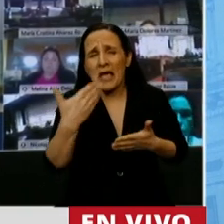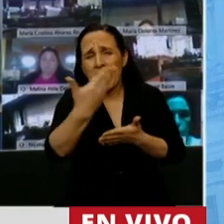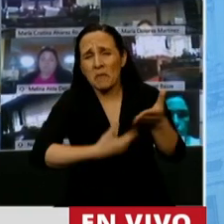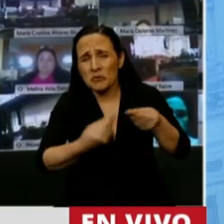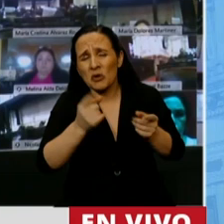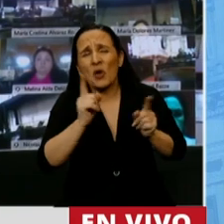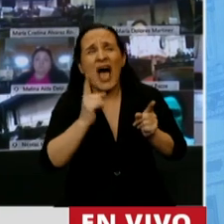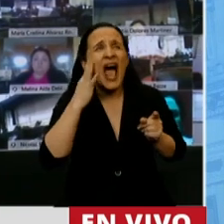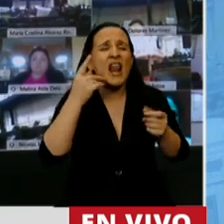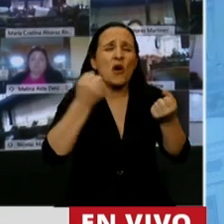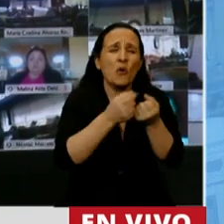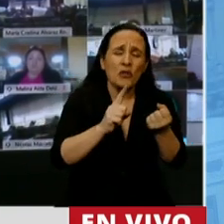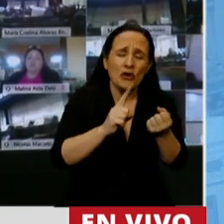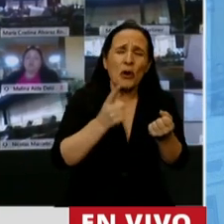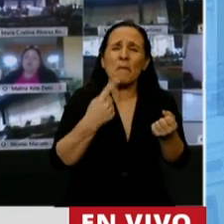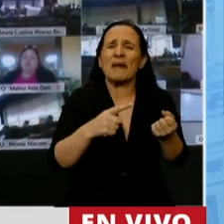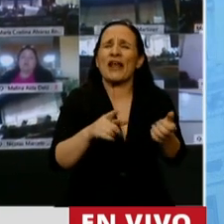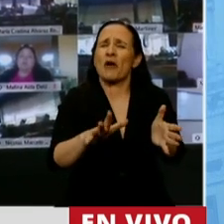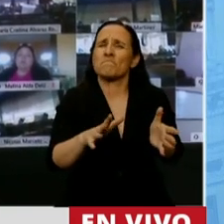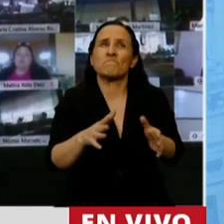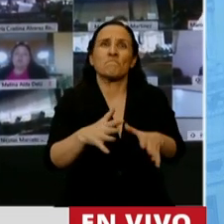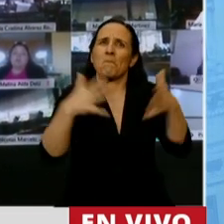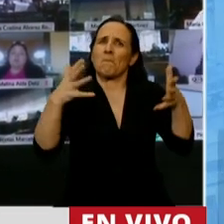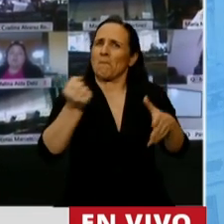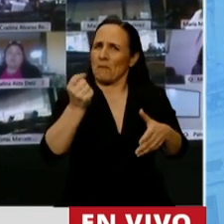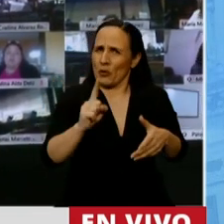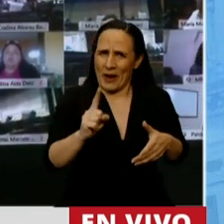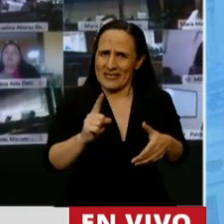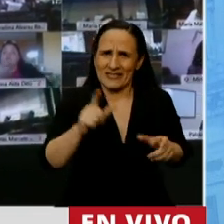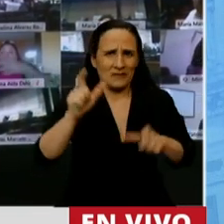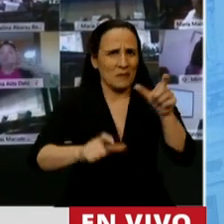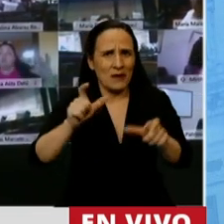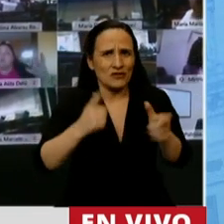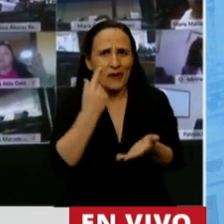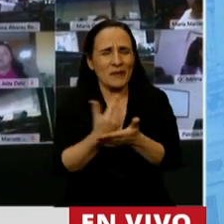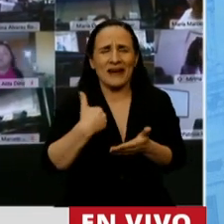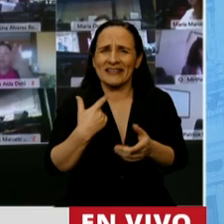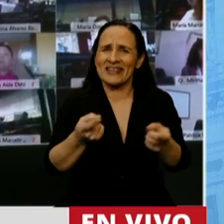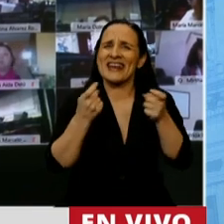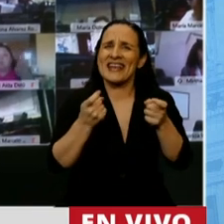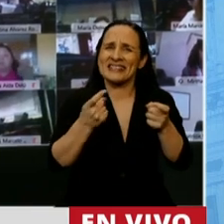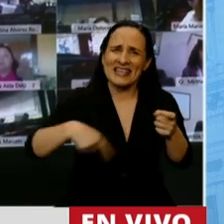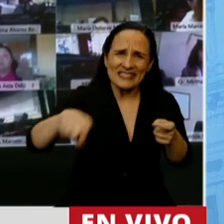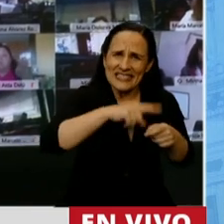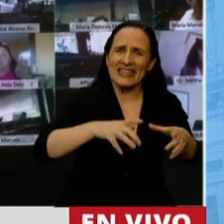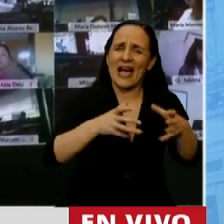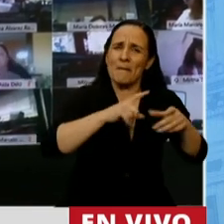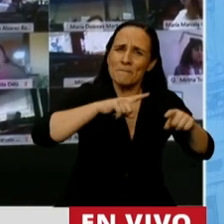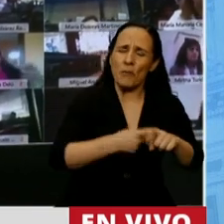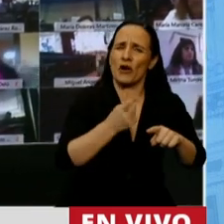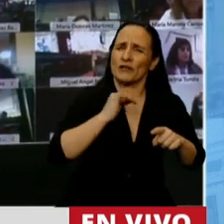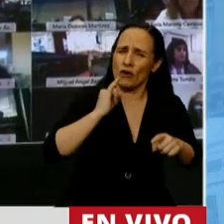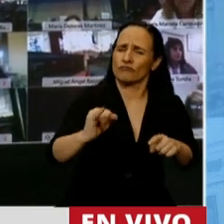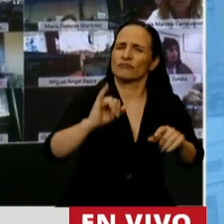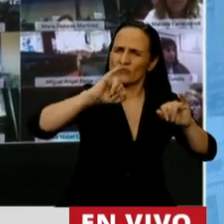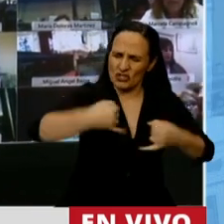de este presupuesto, pero son seguramente aspectos menores. Nuestros compatriotas necesitan una señal de la política, una señal de la dirigencia, de que